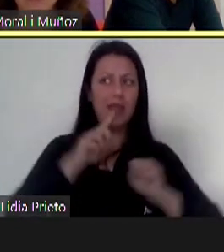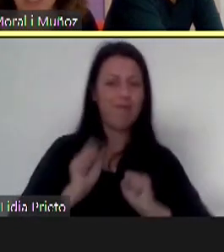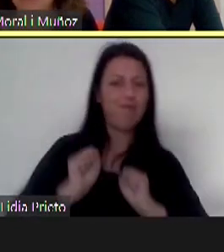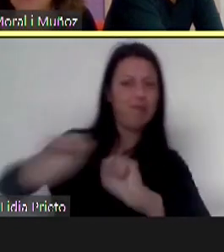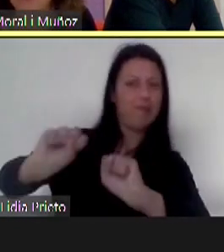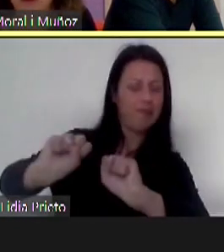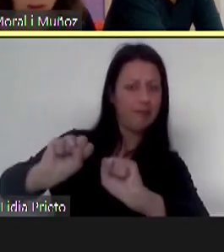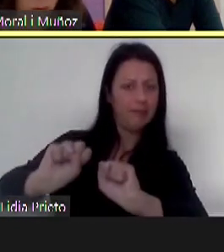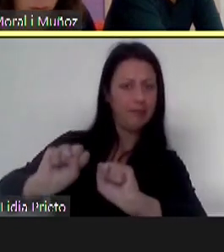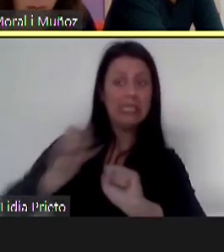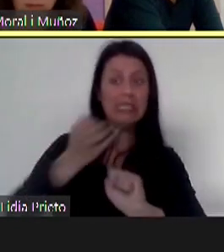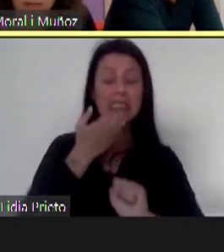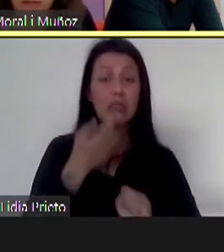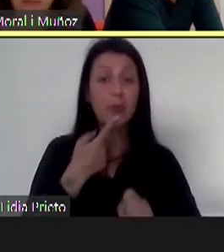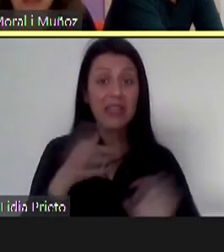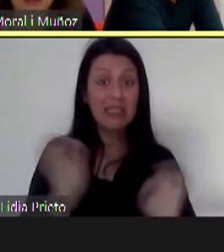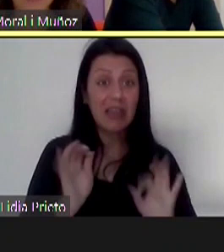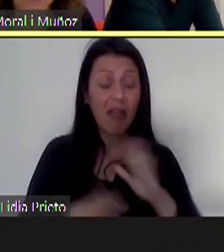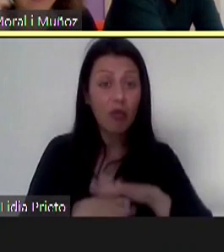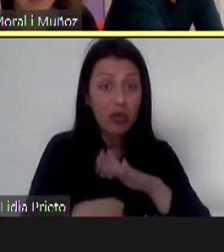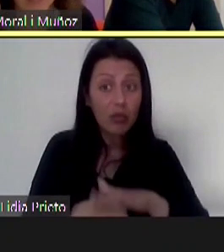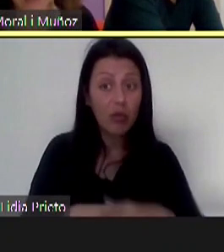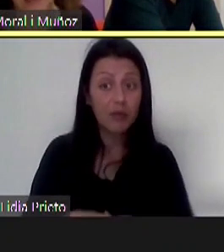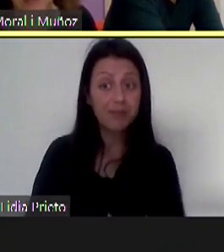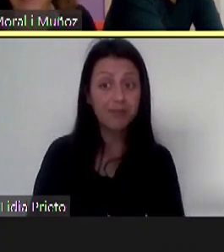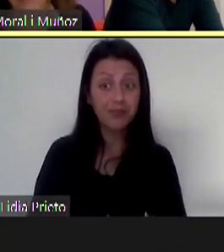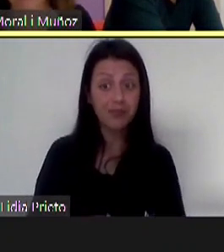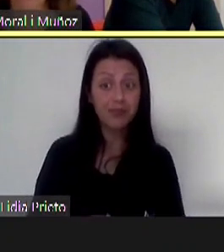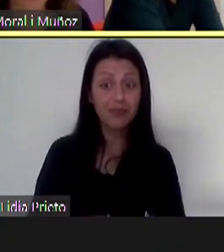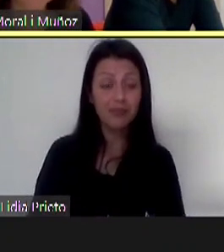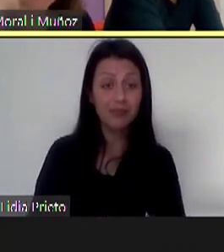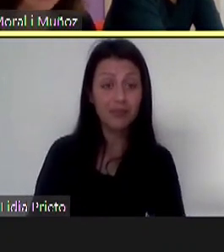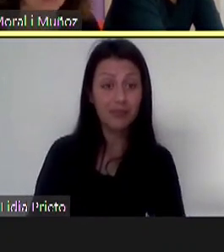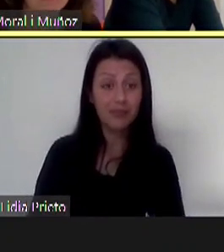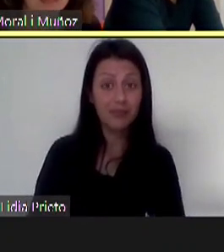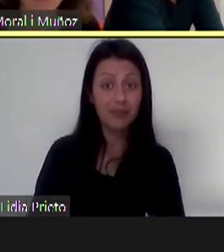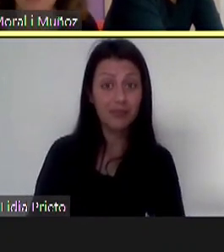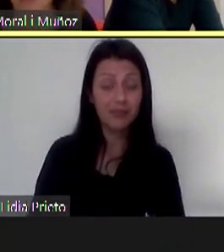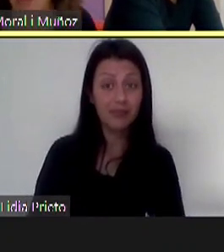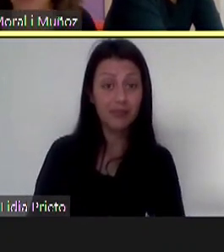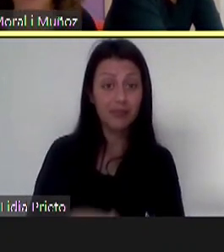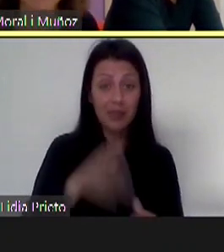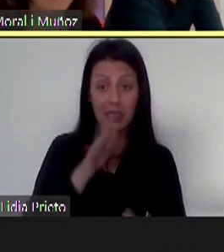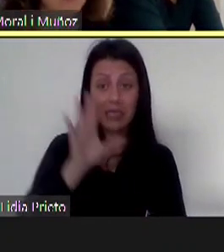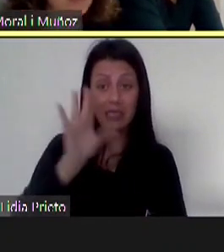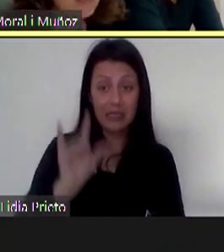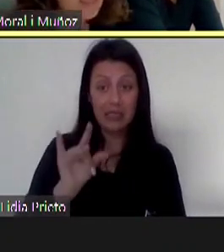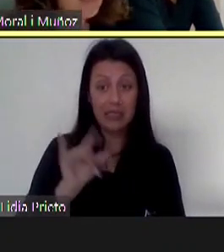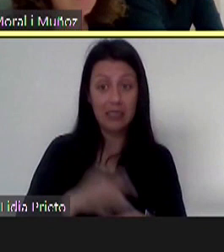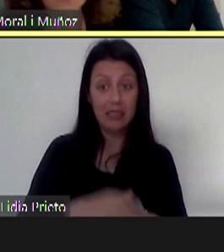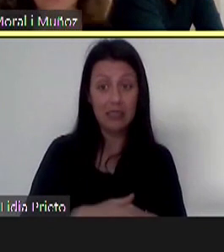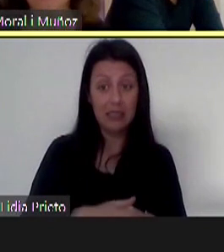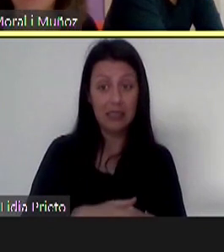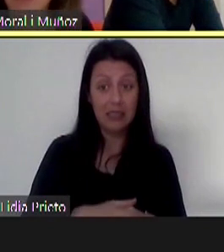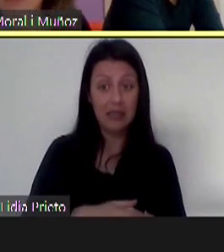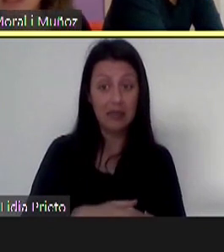me decís nada, sigo. Ahora sí, y en esto ya sí que acabaríamos lo que sería la parte